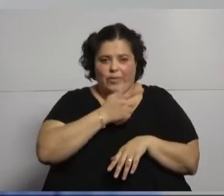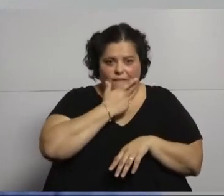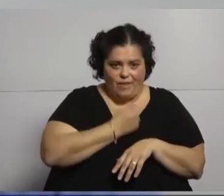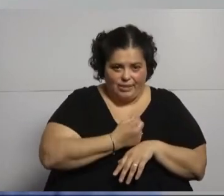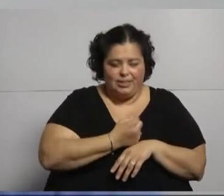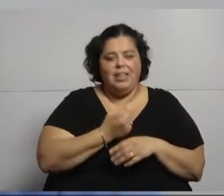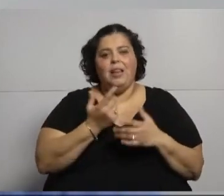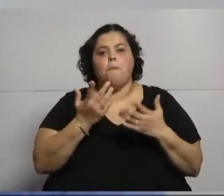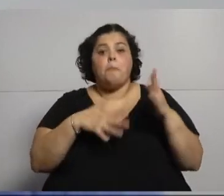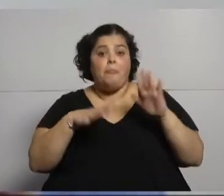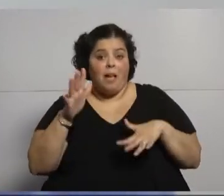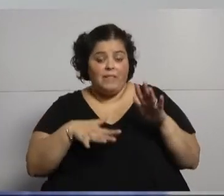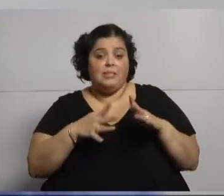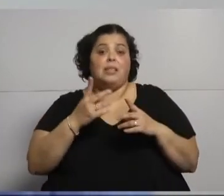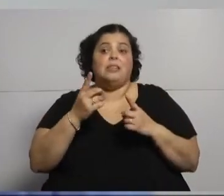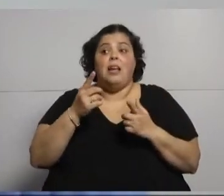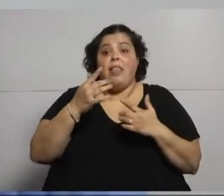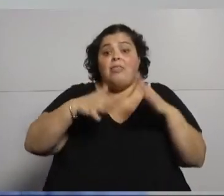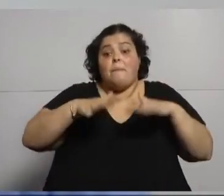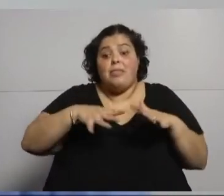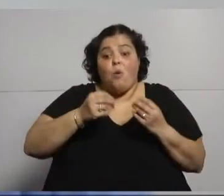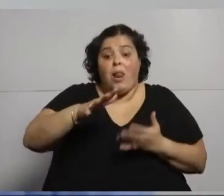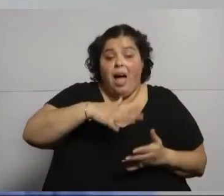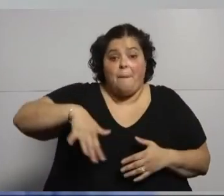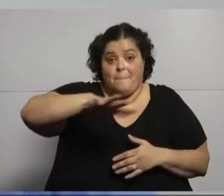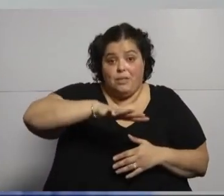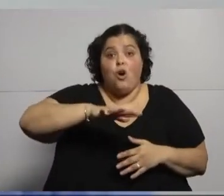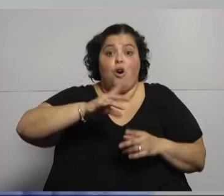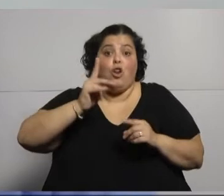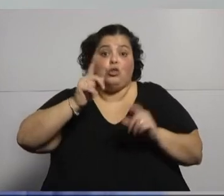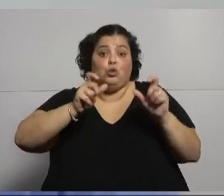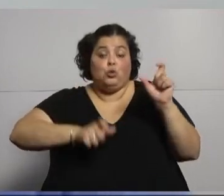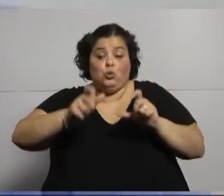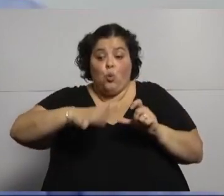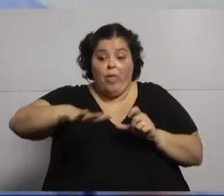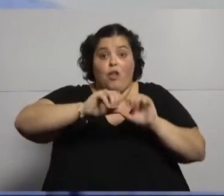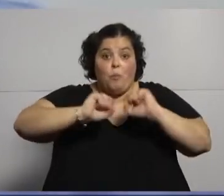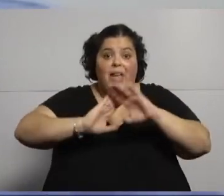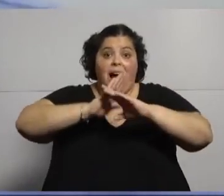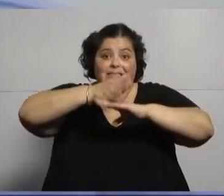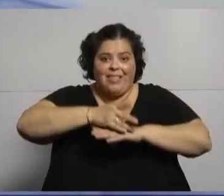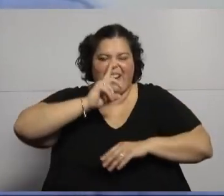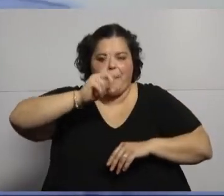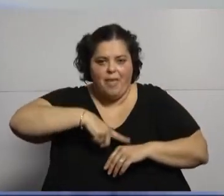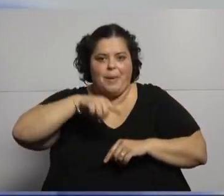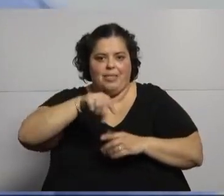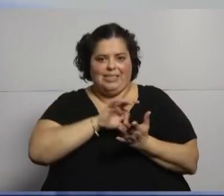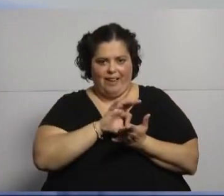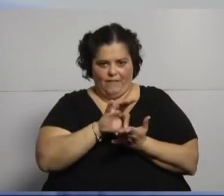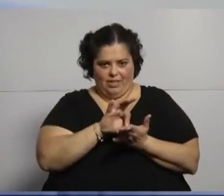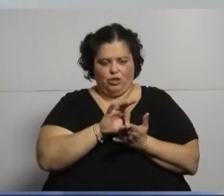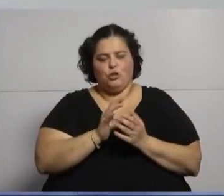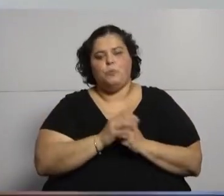funcionales de la ciudad, los ciudadanos pudieran acceder muy rápidamente a esos servicios. Dentro de esa ruta, un aprendizaje que creo que